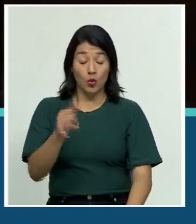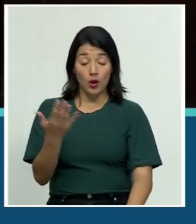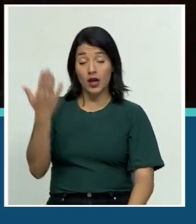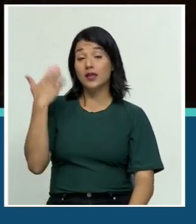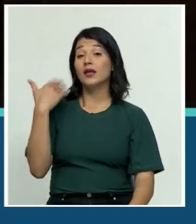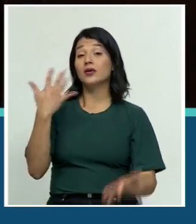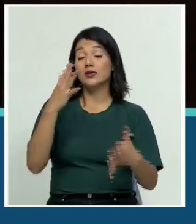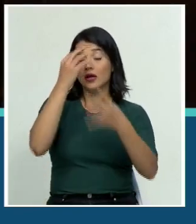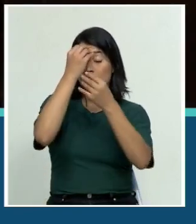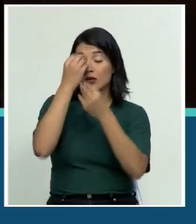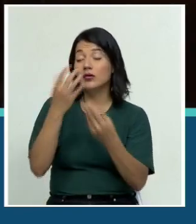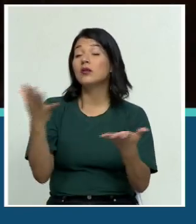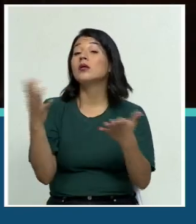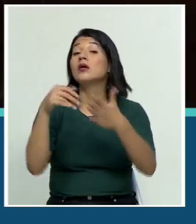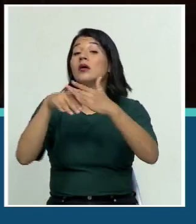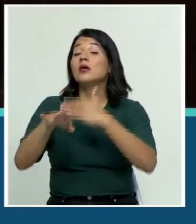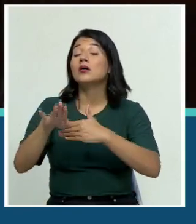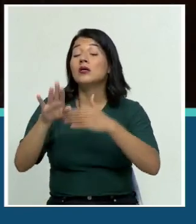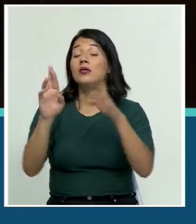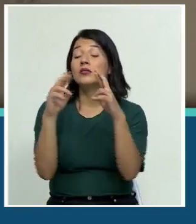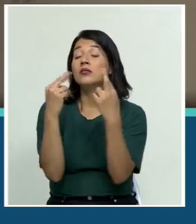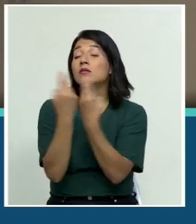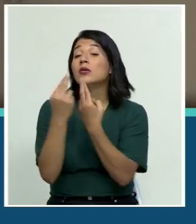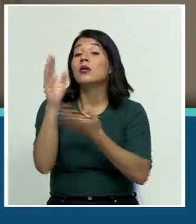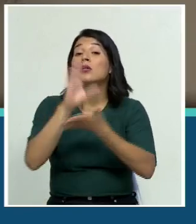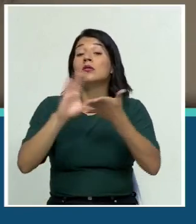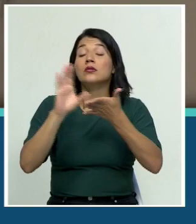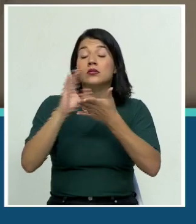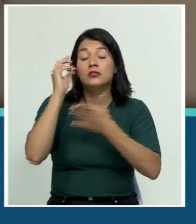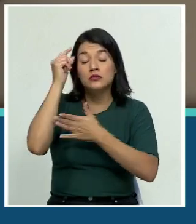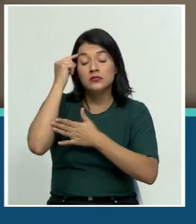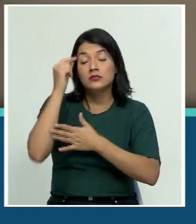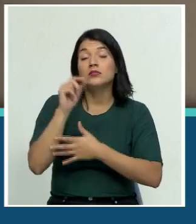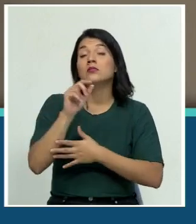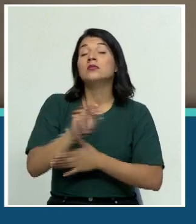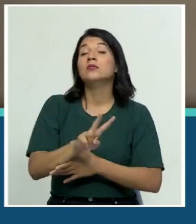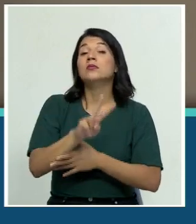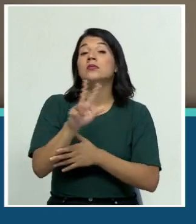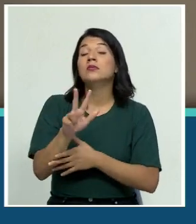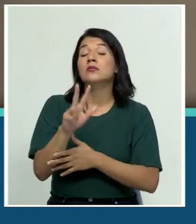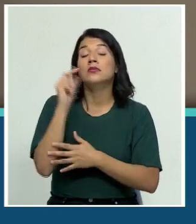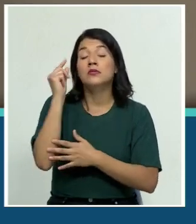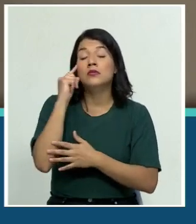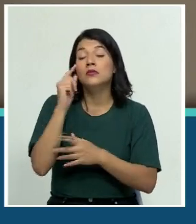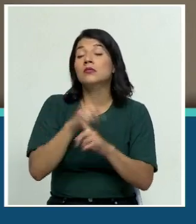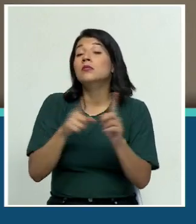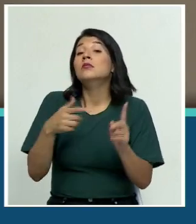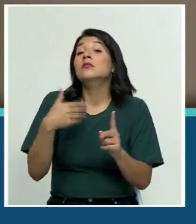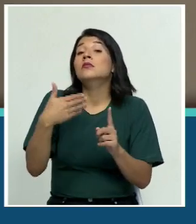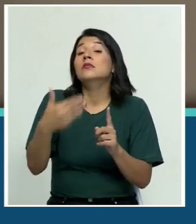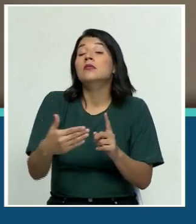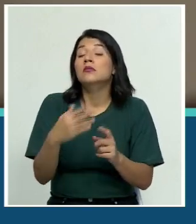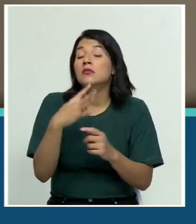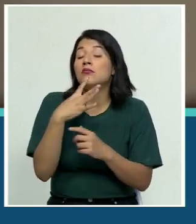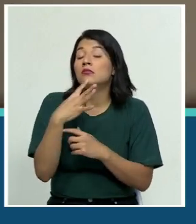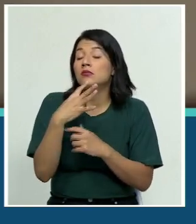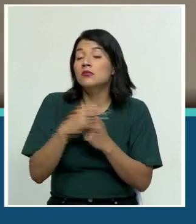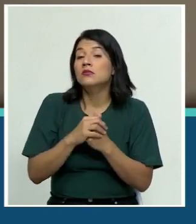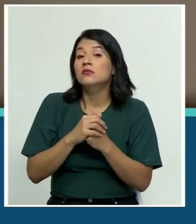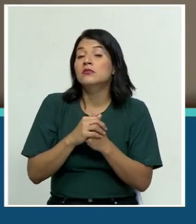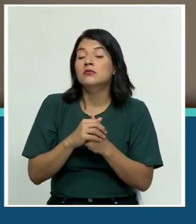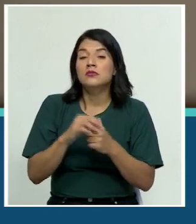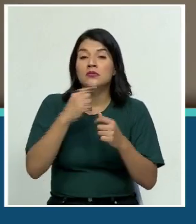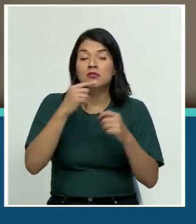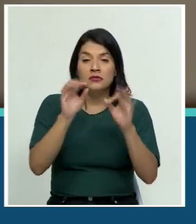se publicó el acta de la sesión del Consejo de Gobierno del 1 de junio, pero cuando se refiere al caso en cuestión, el texto cita